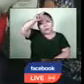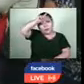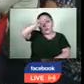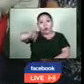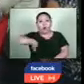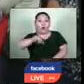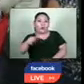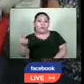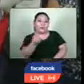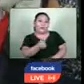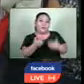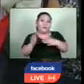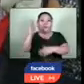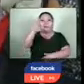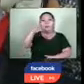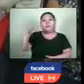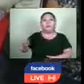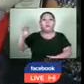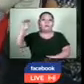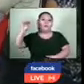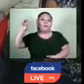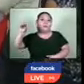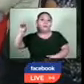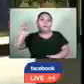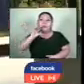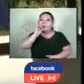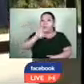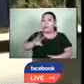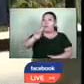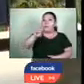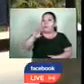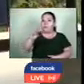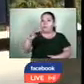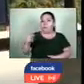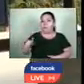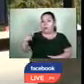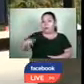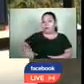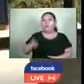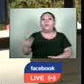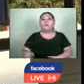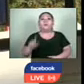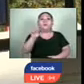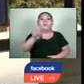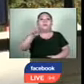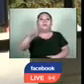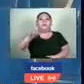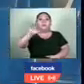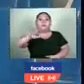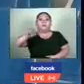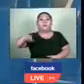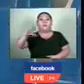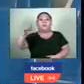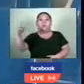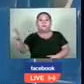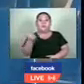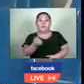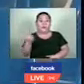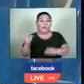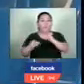extranjeros. La OMS registró que durante 2020, 1.5 millones de personas